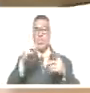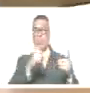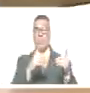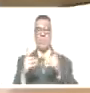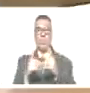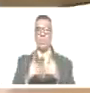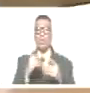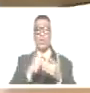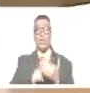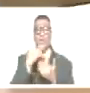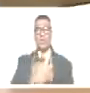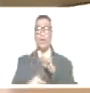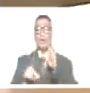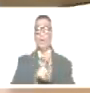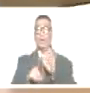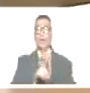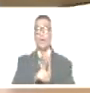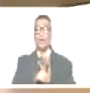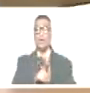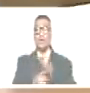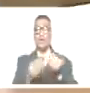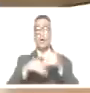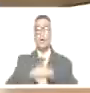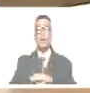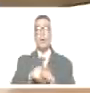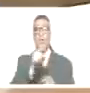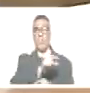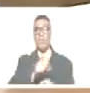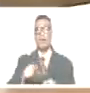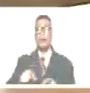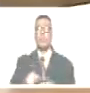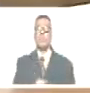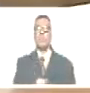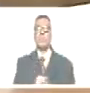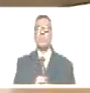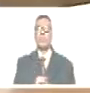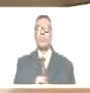de ley de atención integral para las personas con